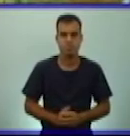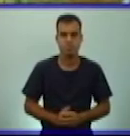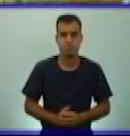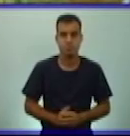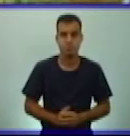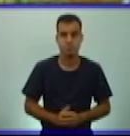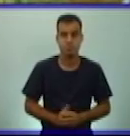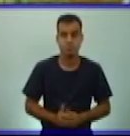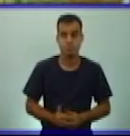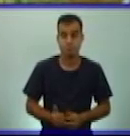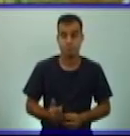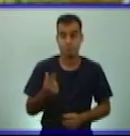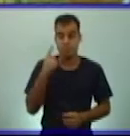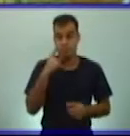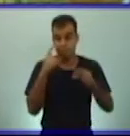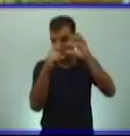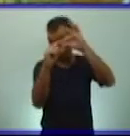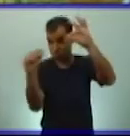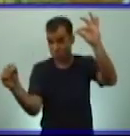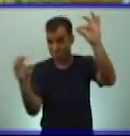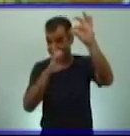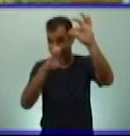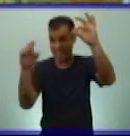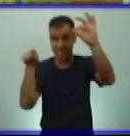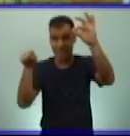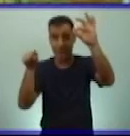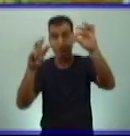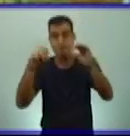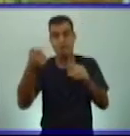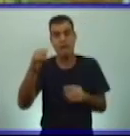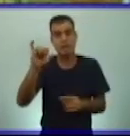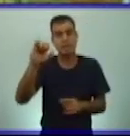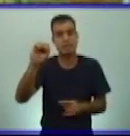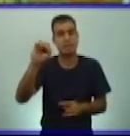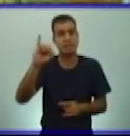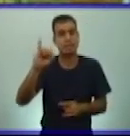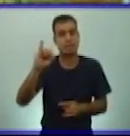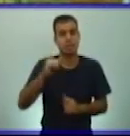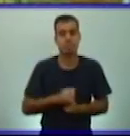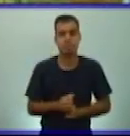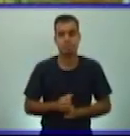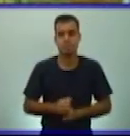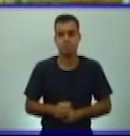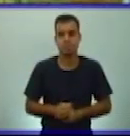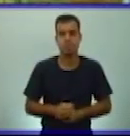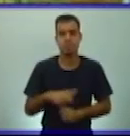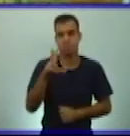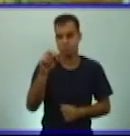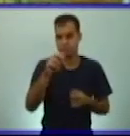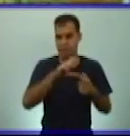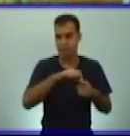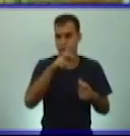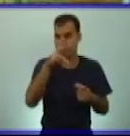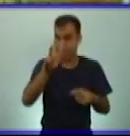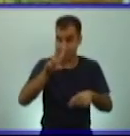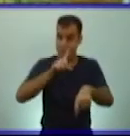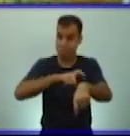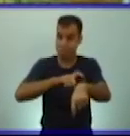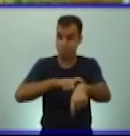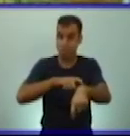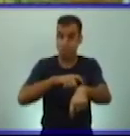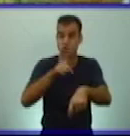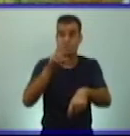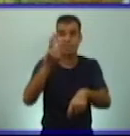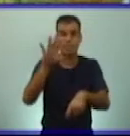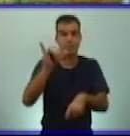Siguiendo, el extremo este es la punta de Maicí, con 20 grados, 13 minutos y 36 segundos de latitud